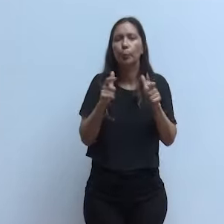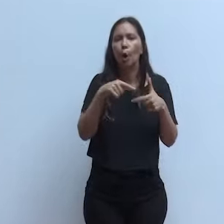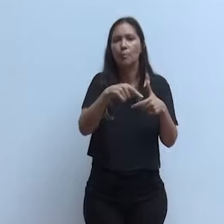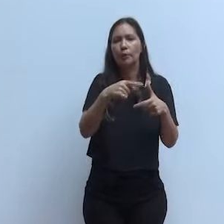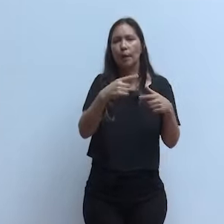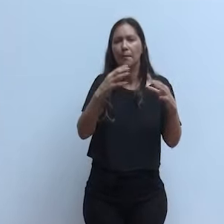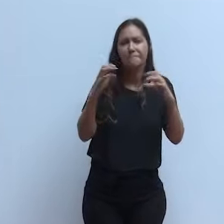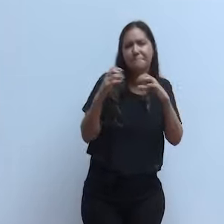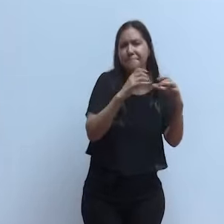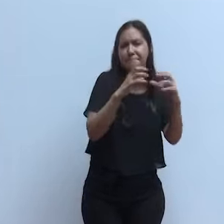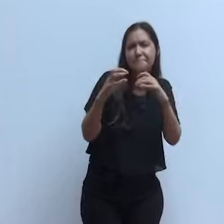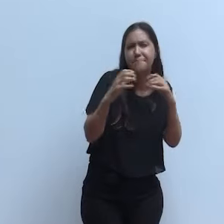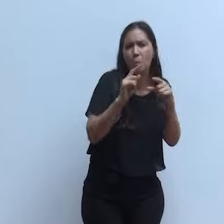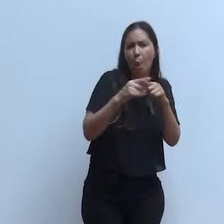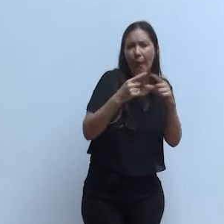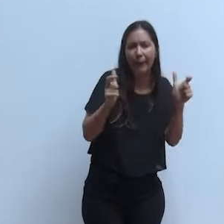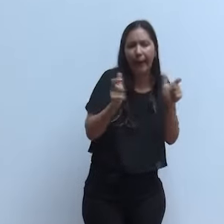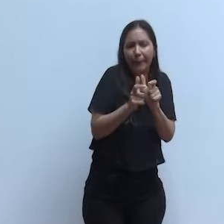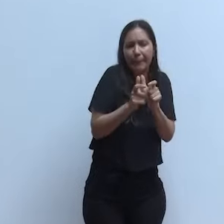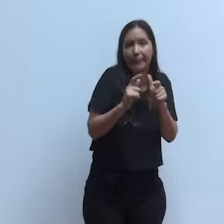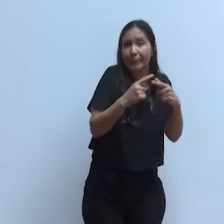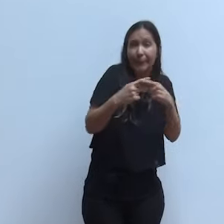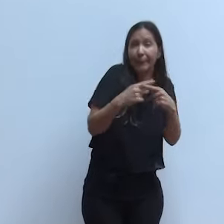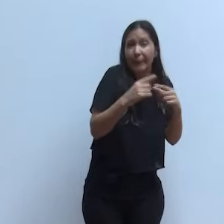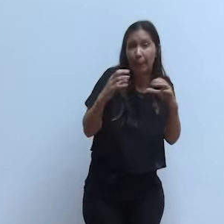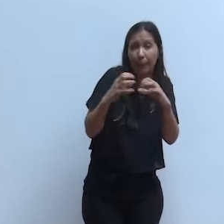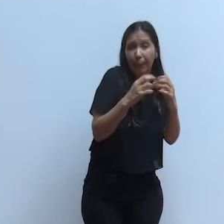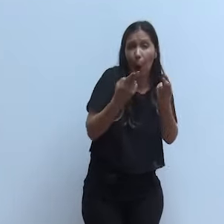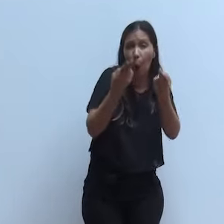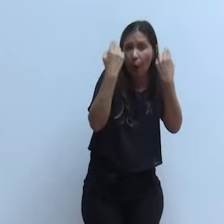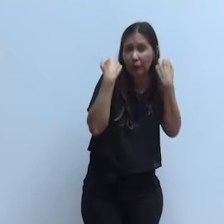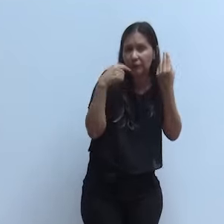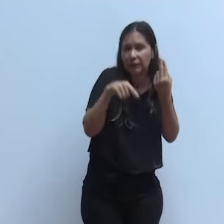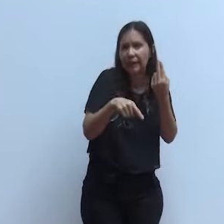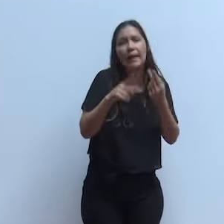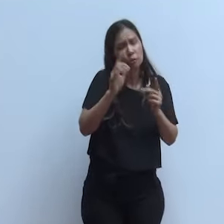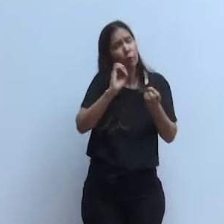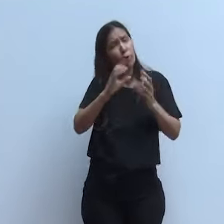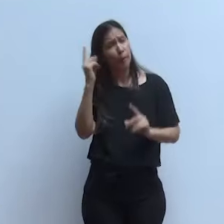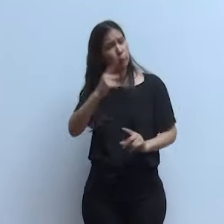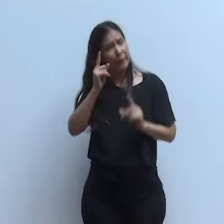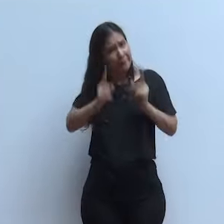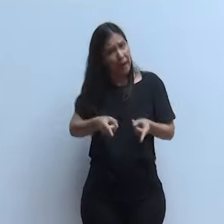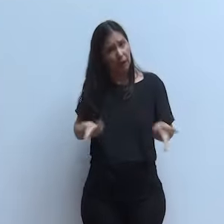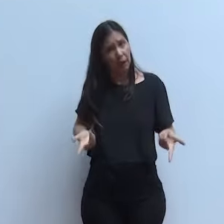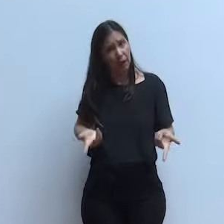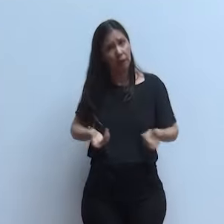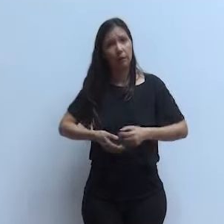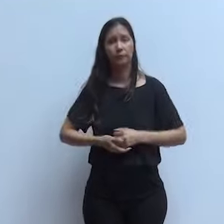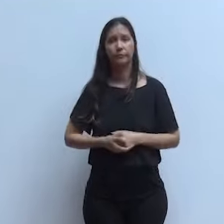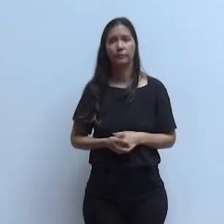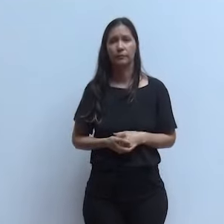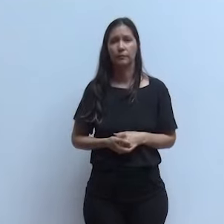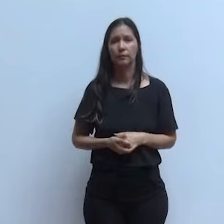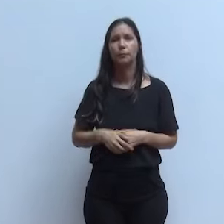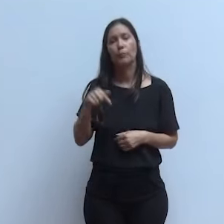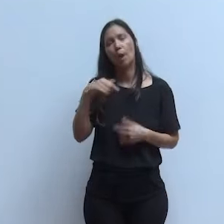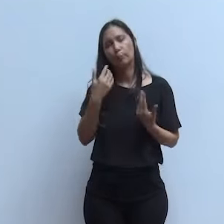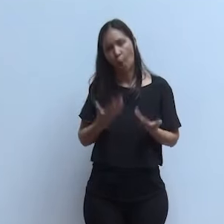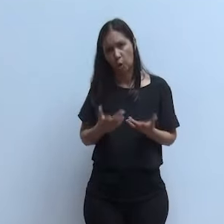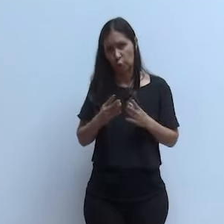que la política que se dispone para lacia de vida es una forma de autoritarismo por eso y termino